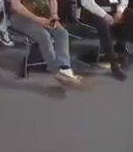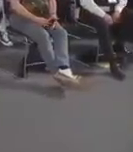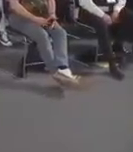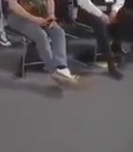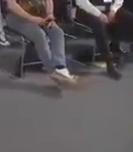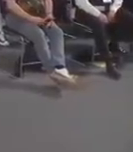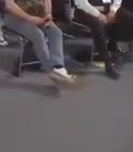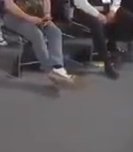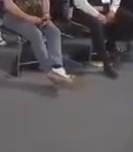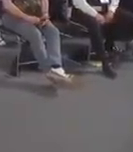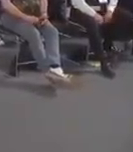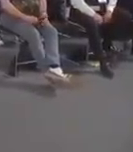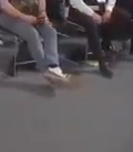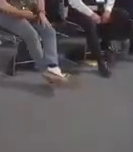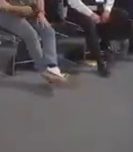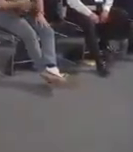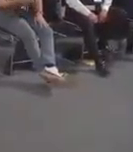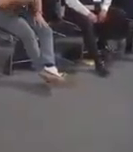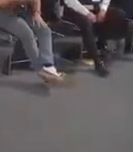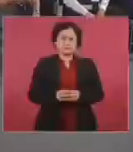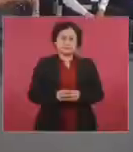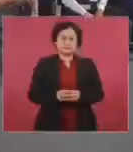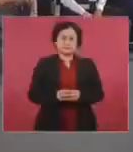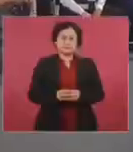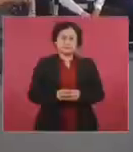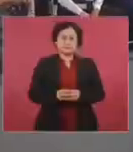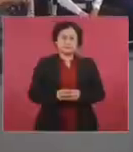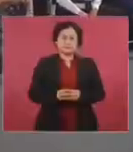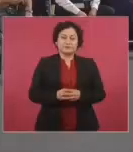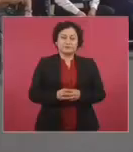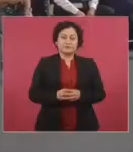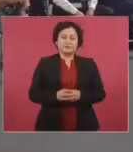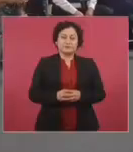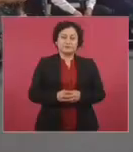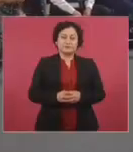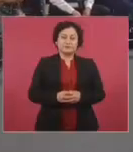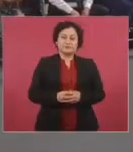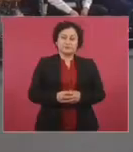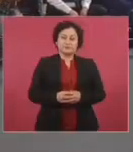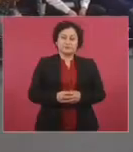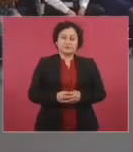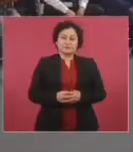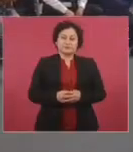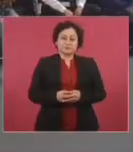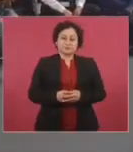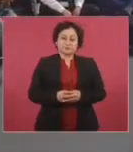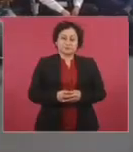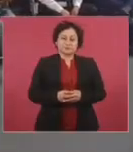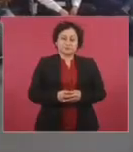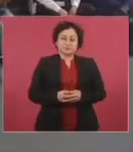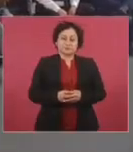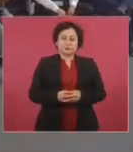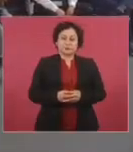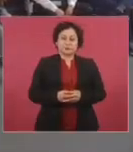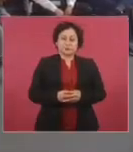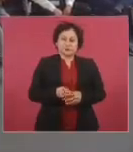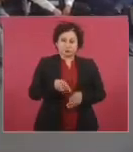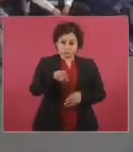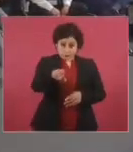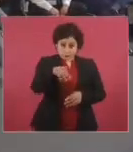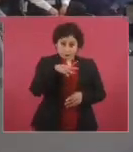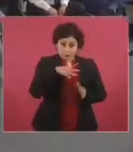encapuchadas. Son las llamadas encapuchadas, así es. Así que esperamos que no pase a mayores, de veras, lo digo de todo